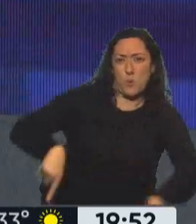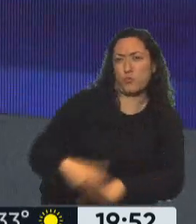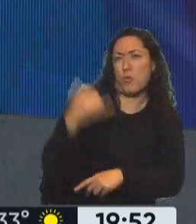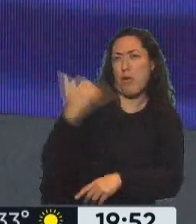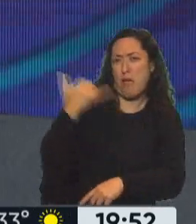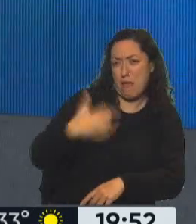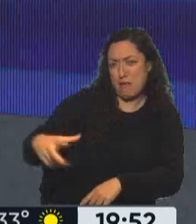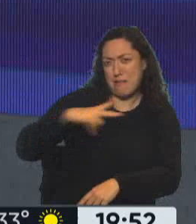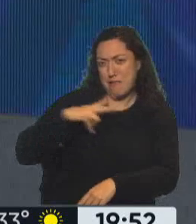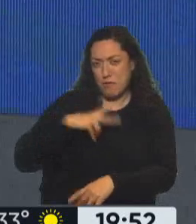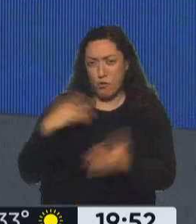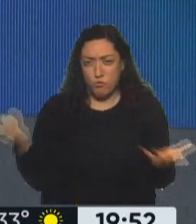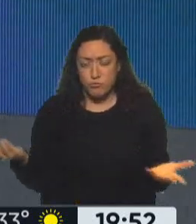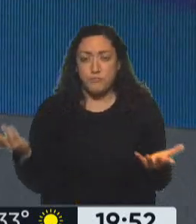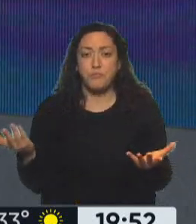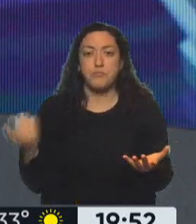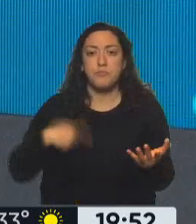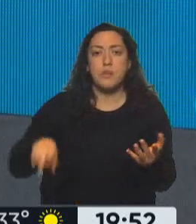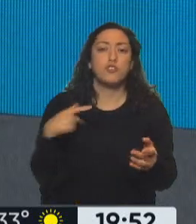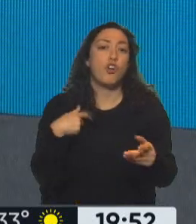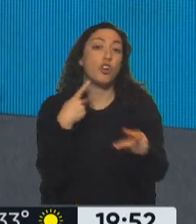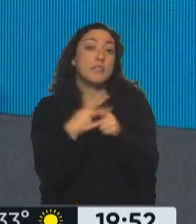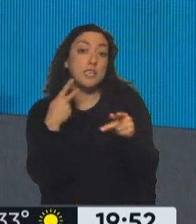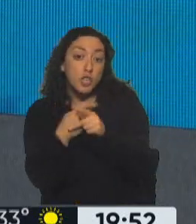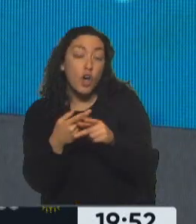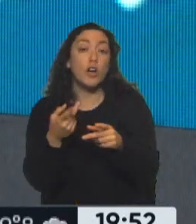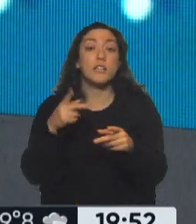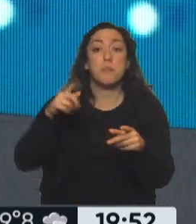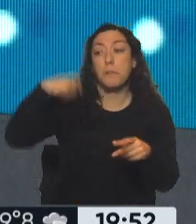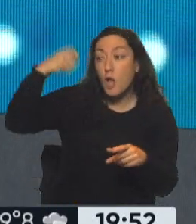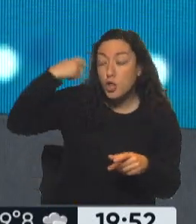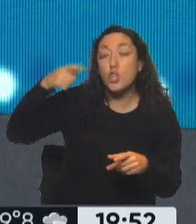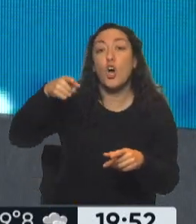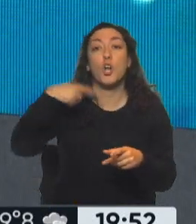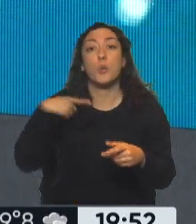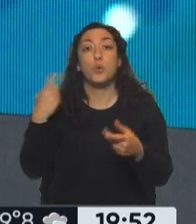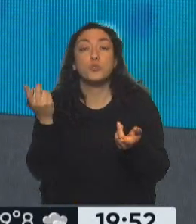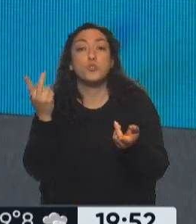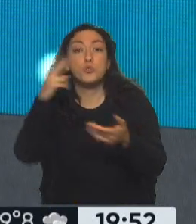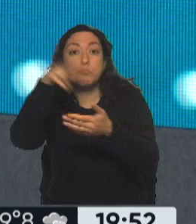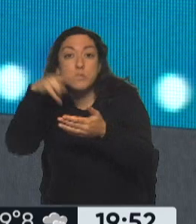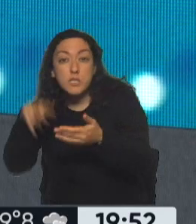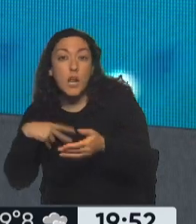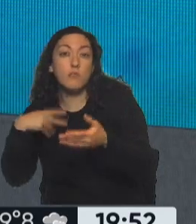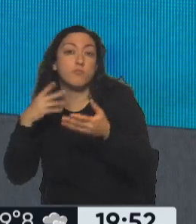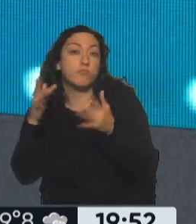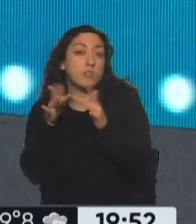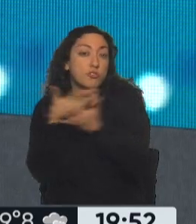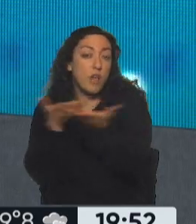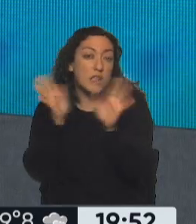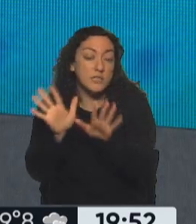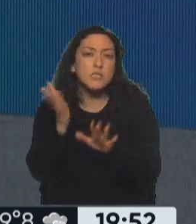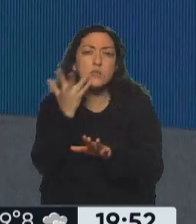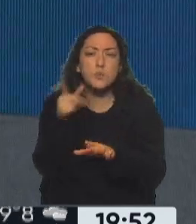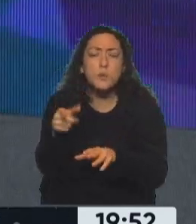hace falta desde las redes sociales? Te pregunto como TikToker y como productor y como también consumidor de esos formatos. ¿Crees que